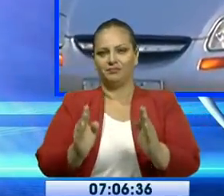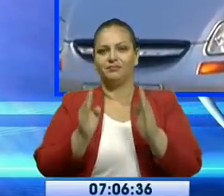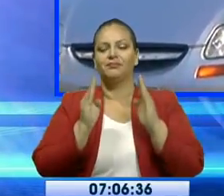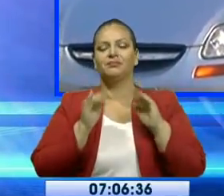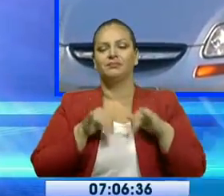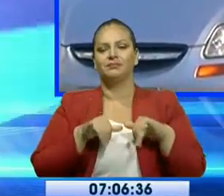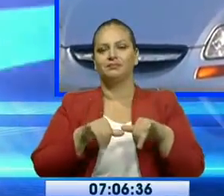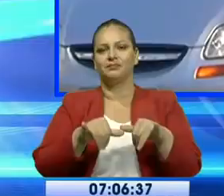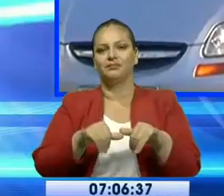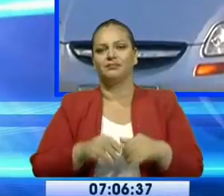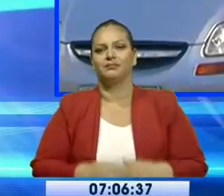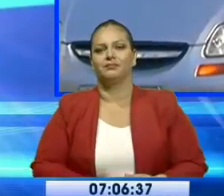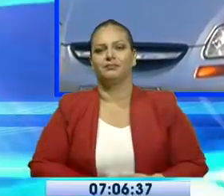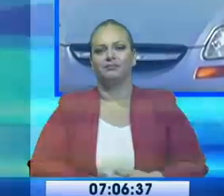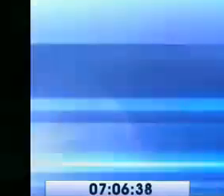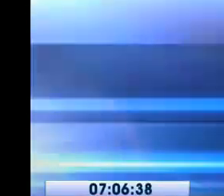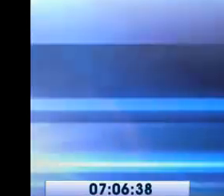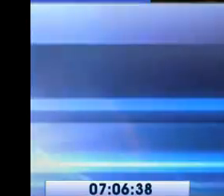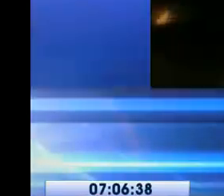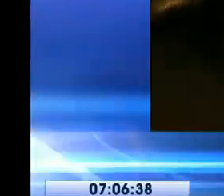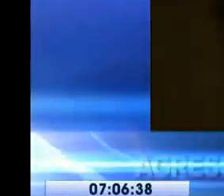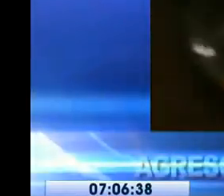sintonía.